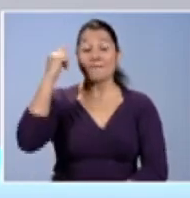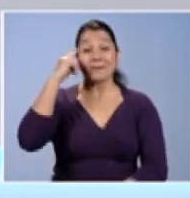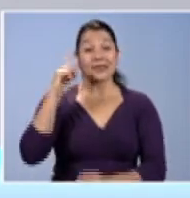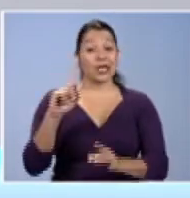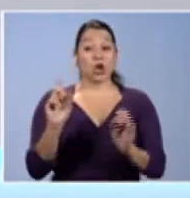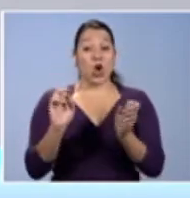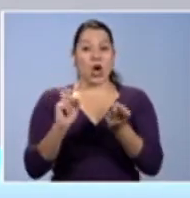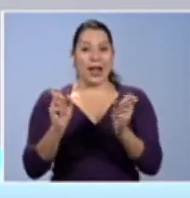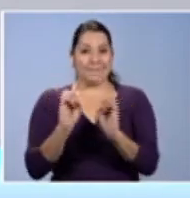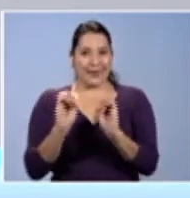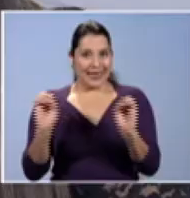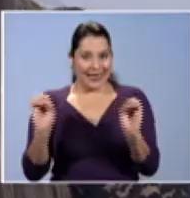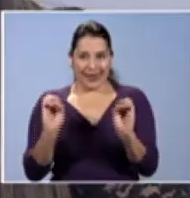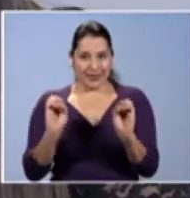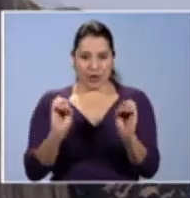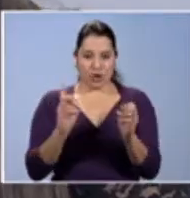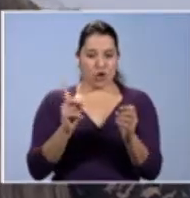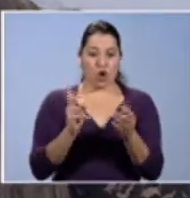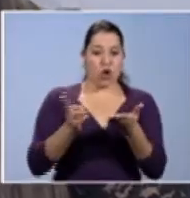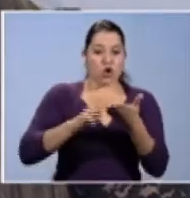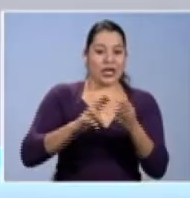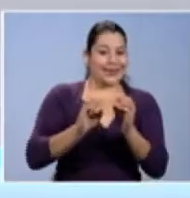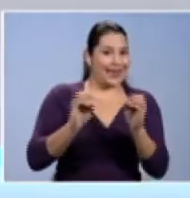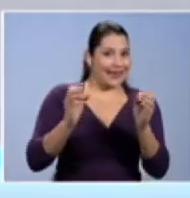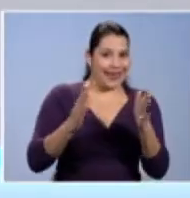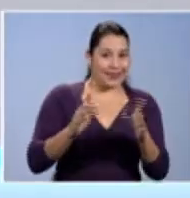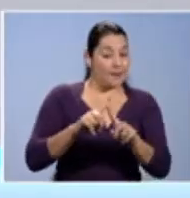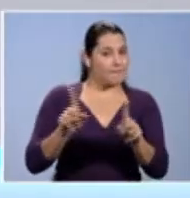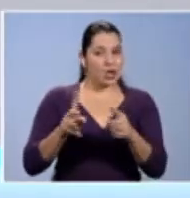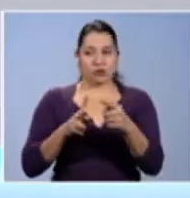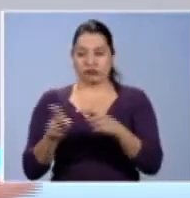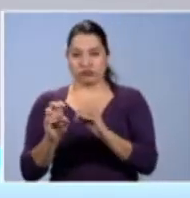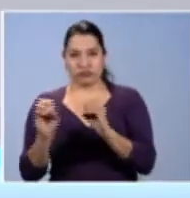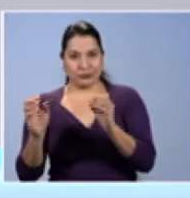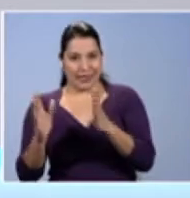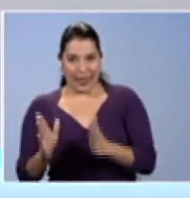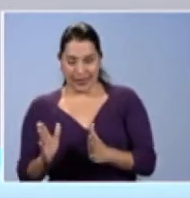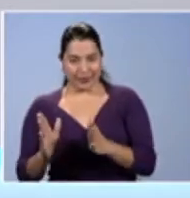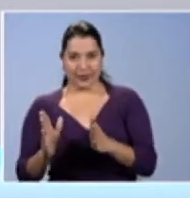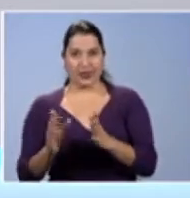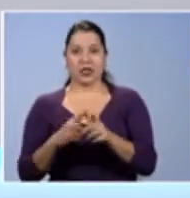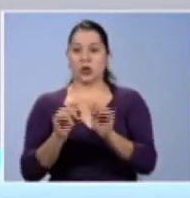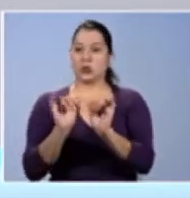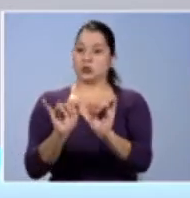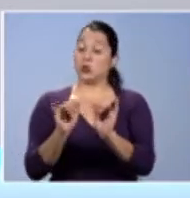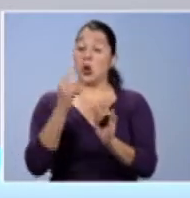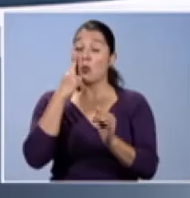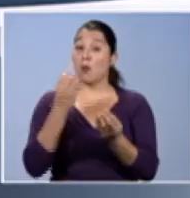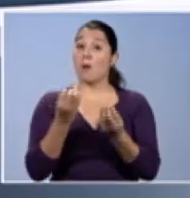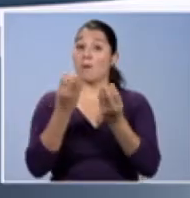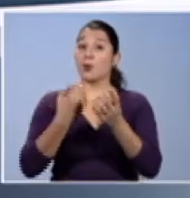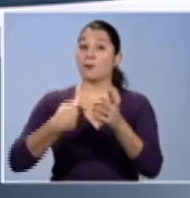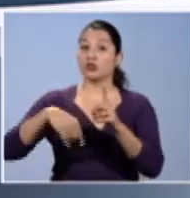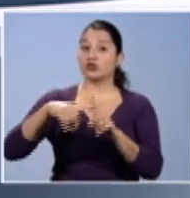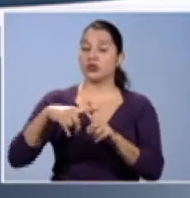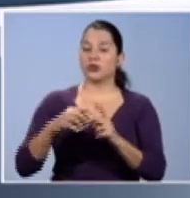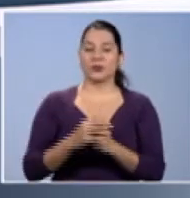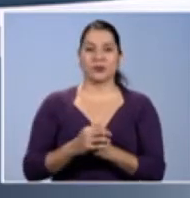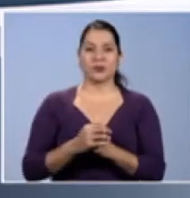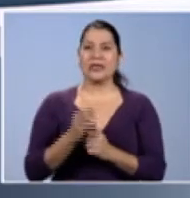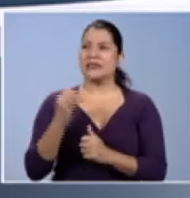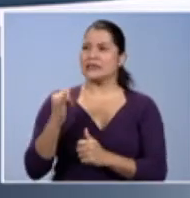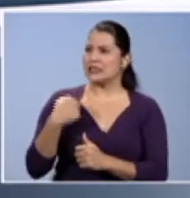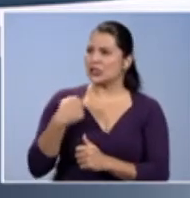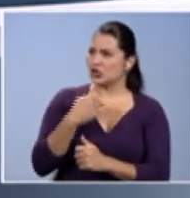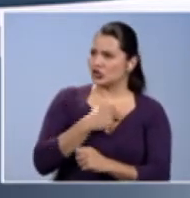modificar su nómina, significa que no la va a aumentar, pero tampoco la va a bajar, entonces tampoco va a haber un aumento en el desempleo, lo vemos como un número muy positivo. Don José, y si hacemos